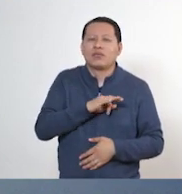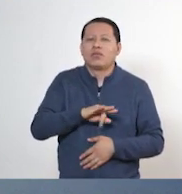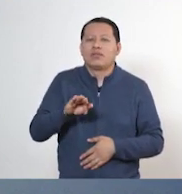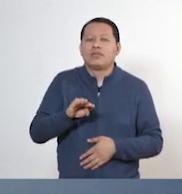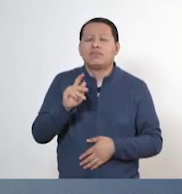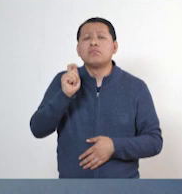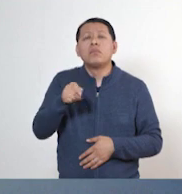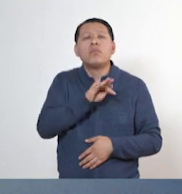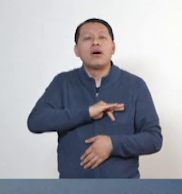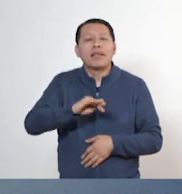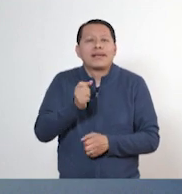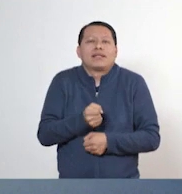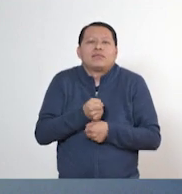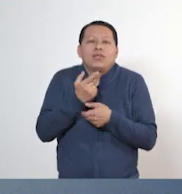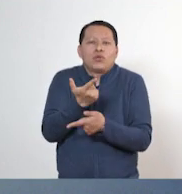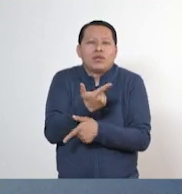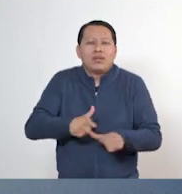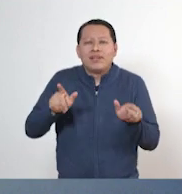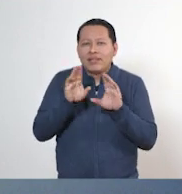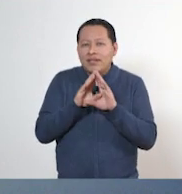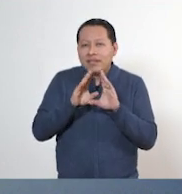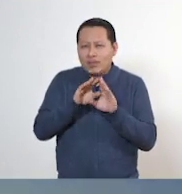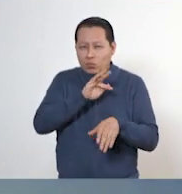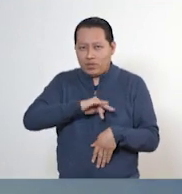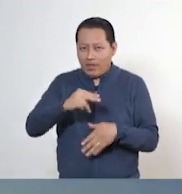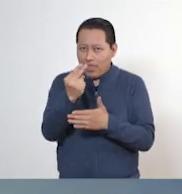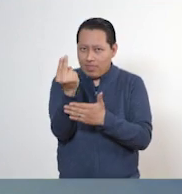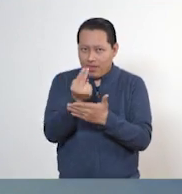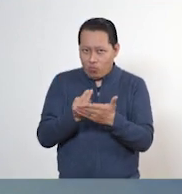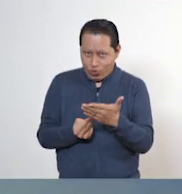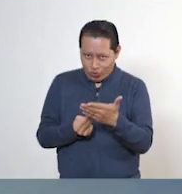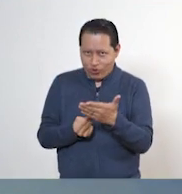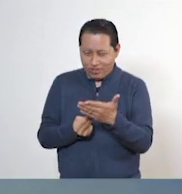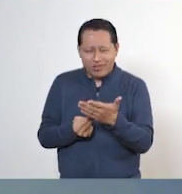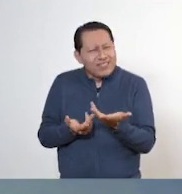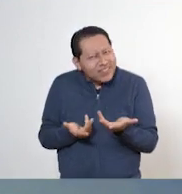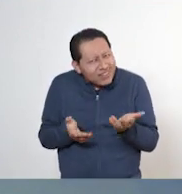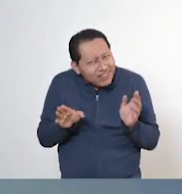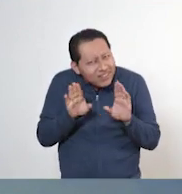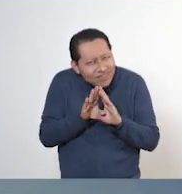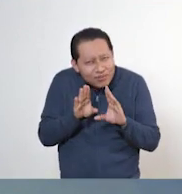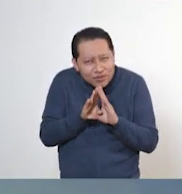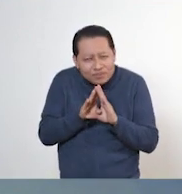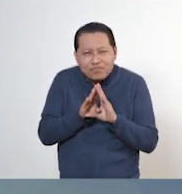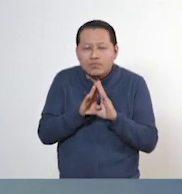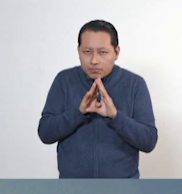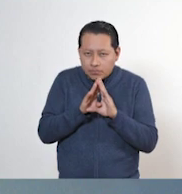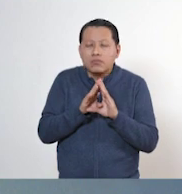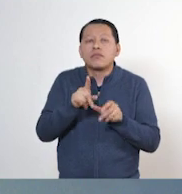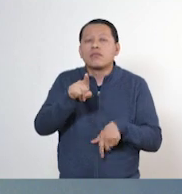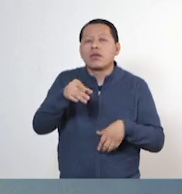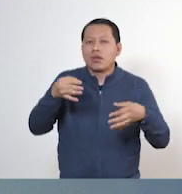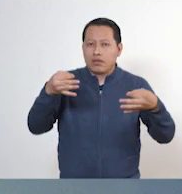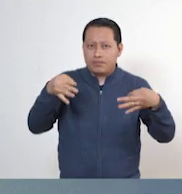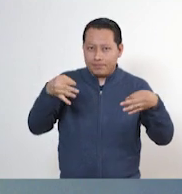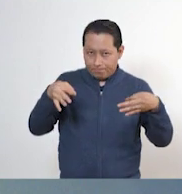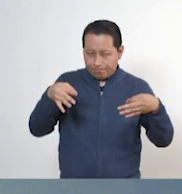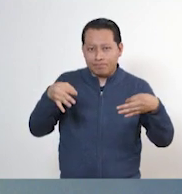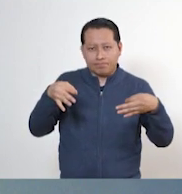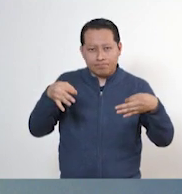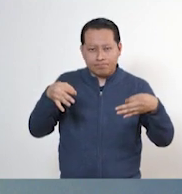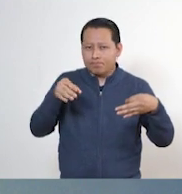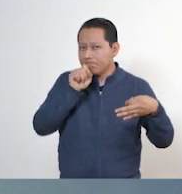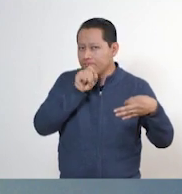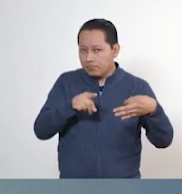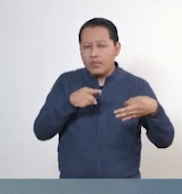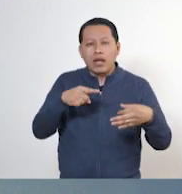nuestra libertad de expresión a través del dibujo. ¿A través del dibujo cómo? Tengan a la mano papel, una hoja